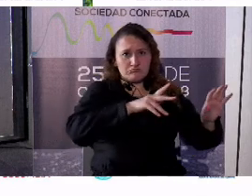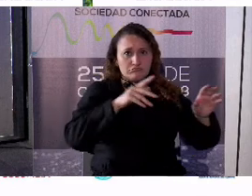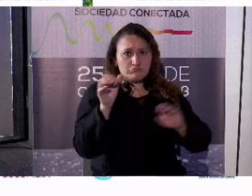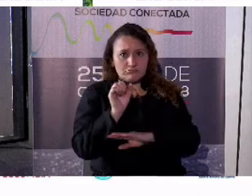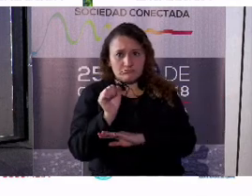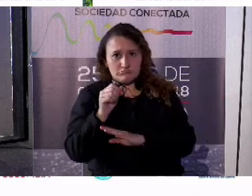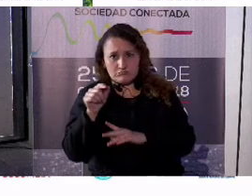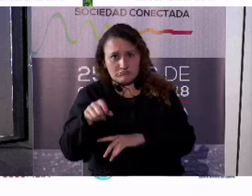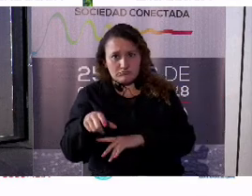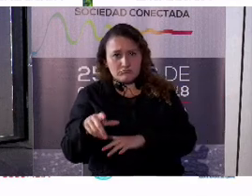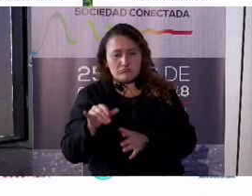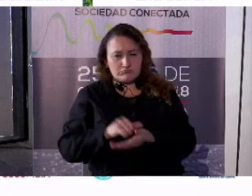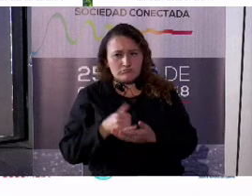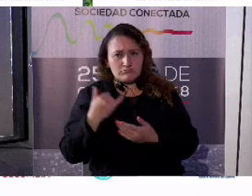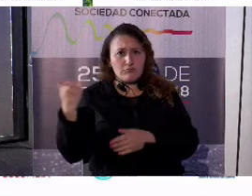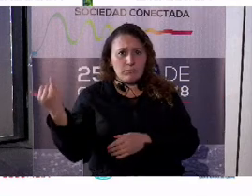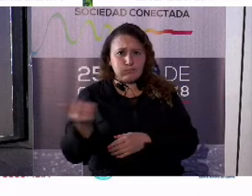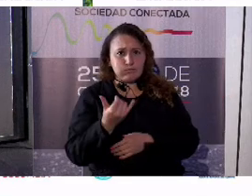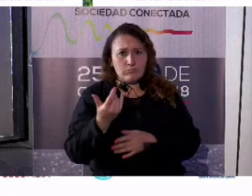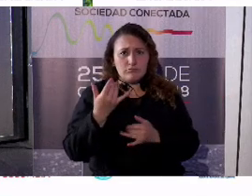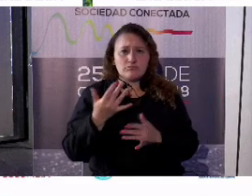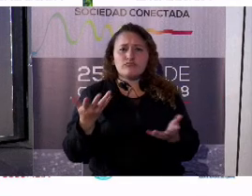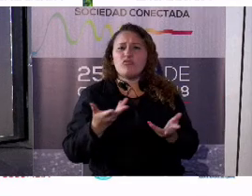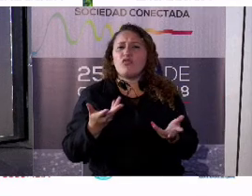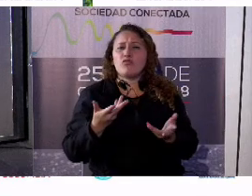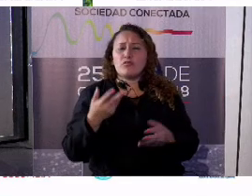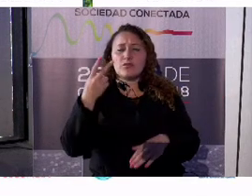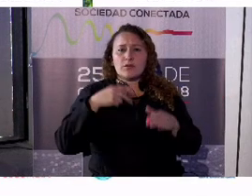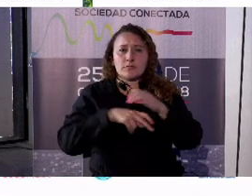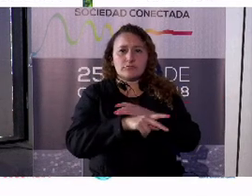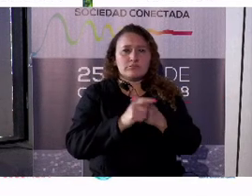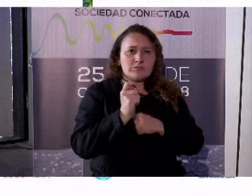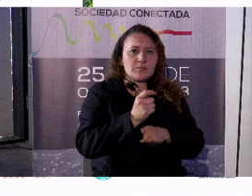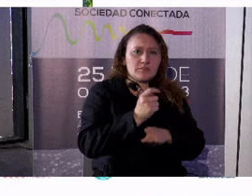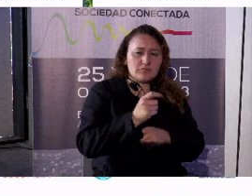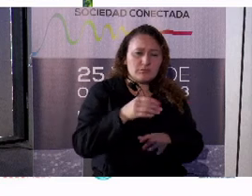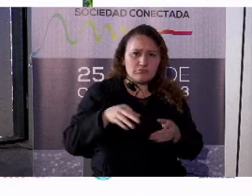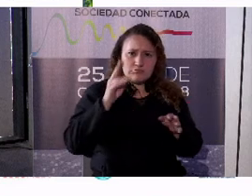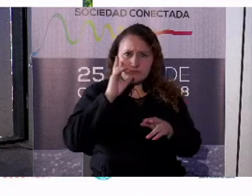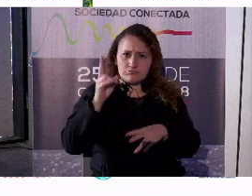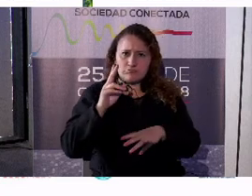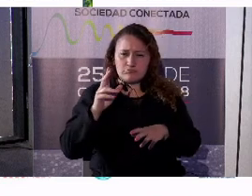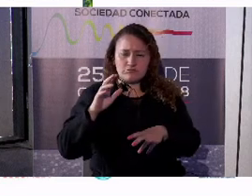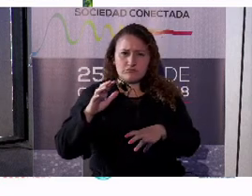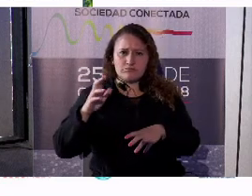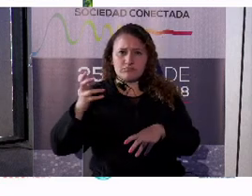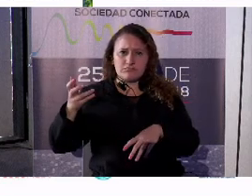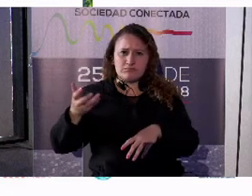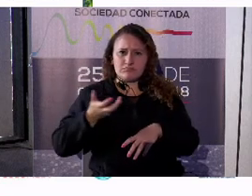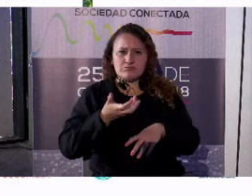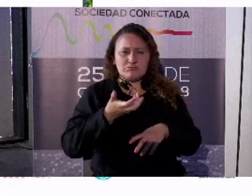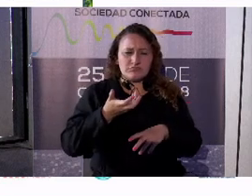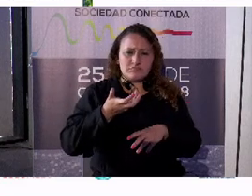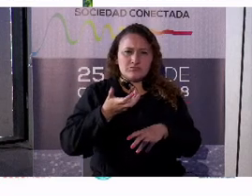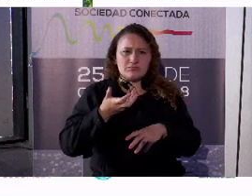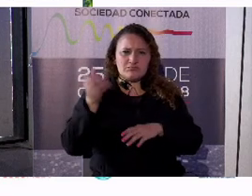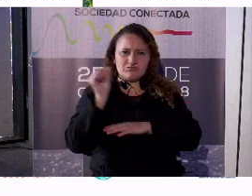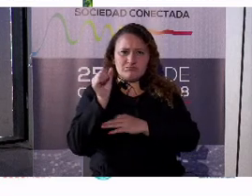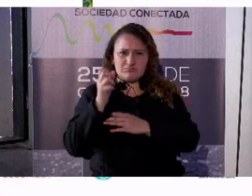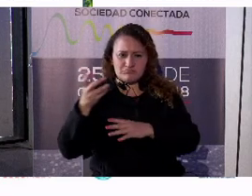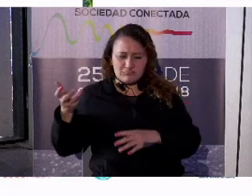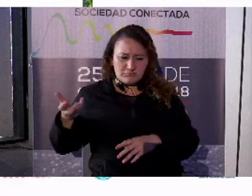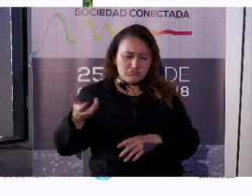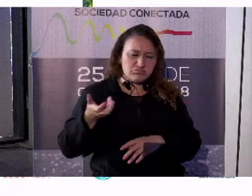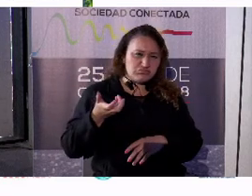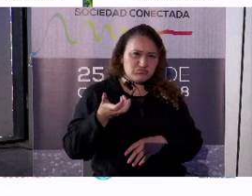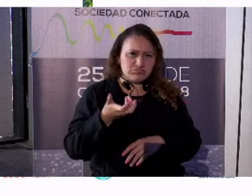comercial en el entorno minero esas volquetas gigantes que ustedes ven en algunas Minas ya se manejan